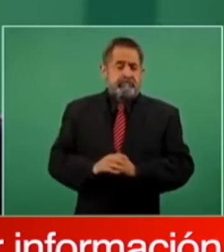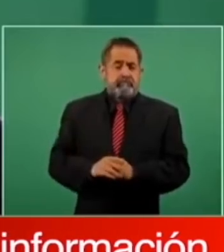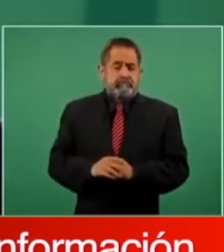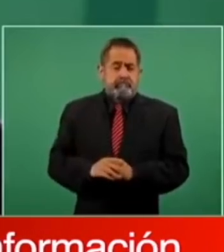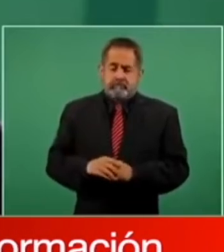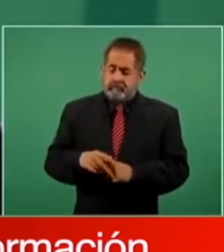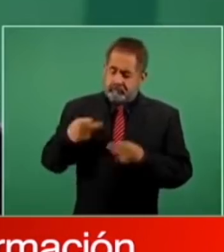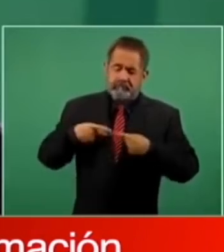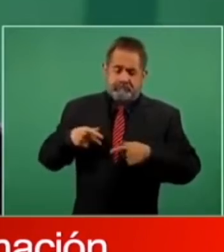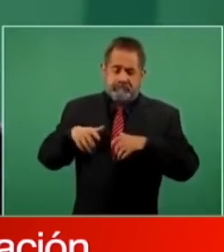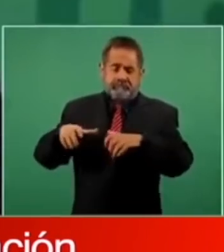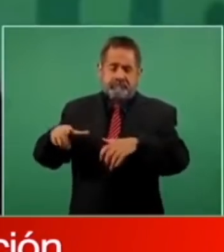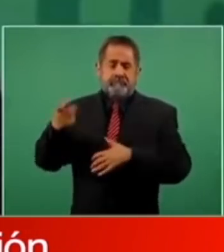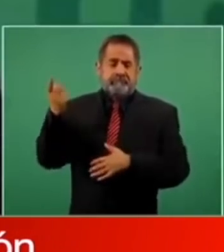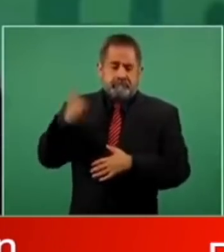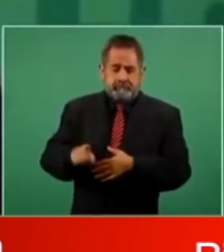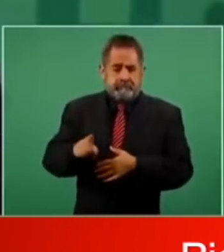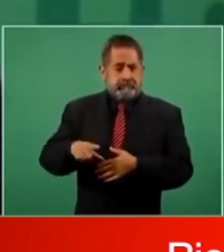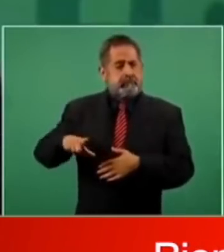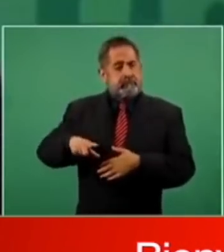el gobierno.